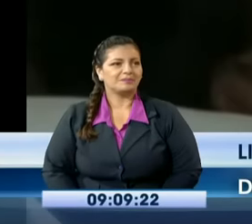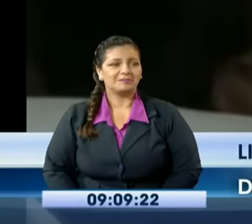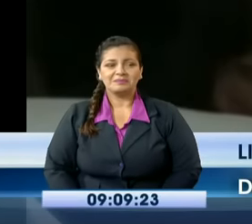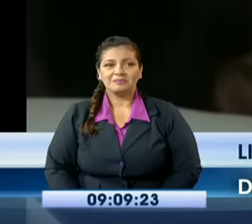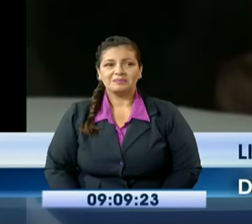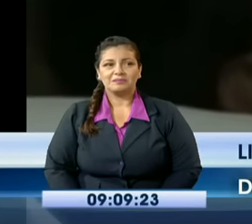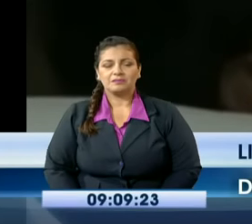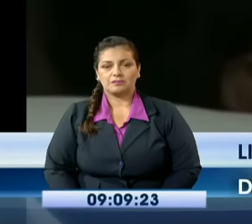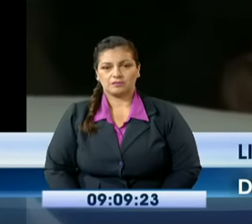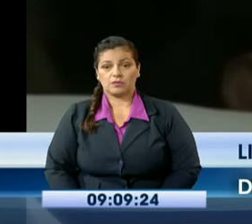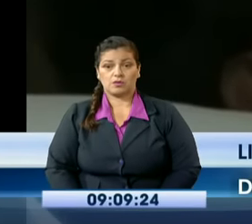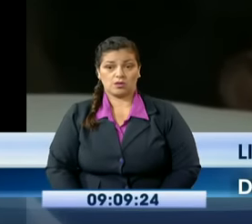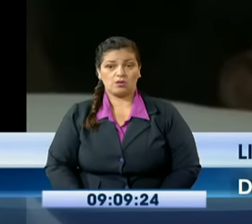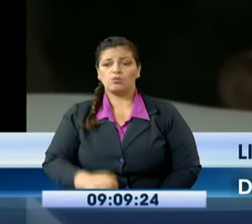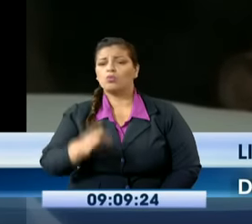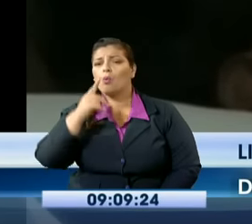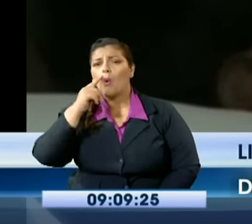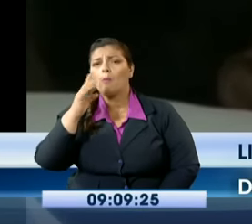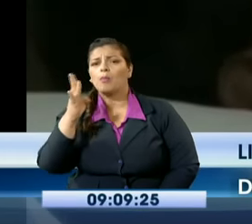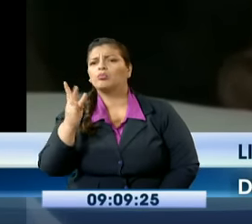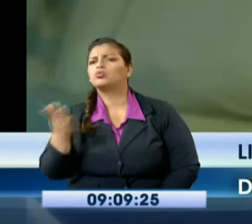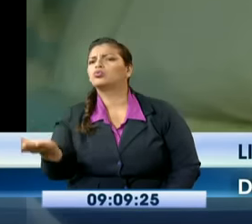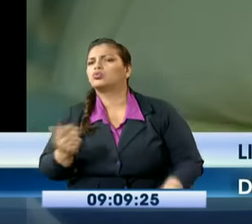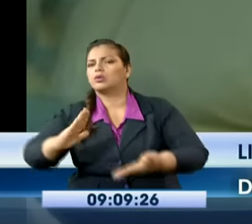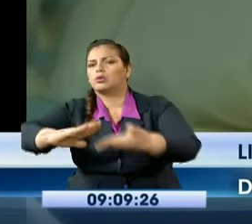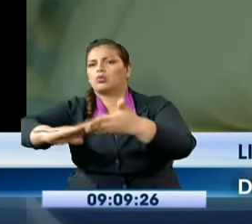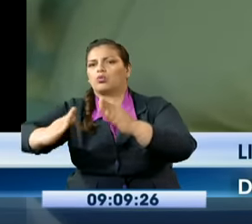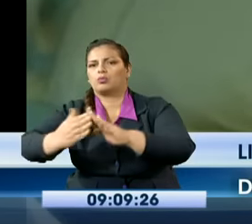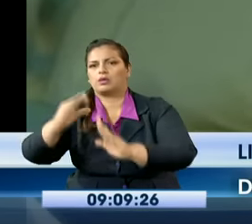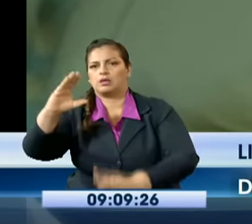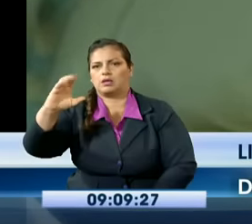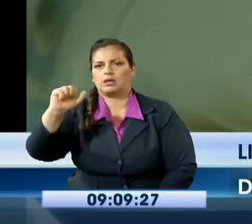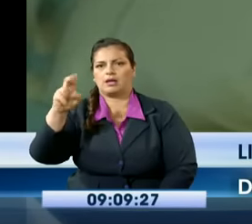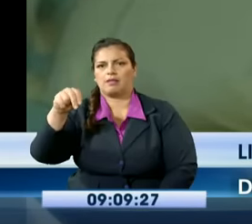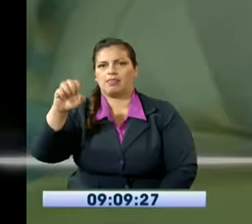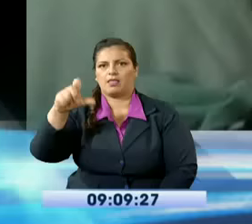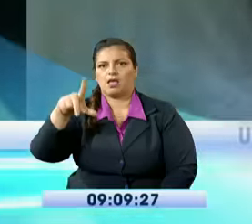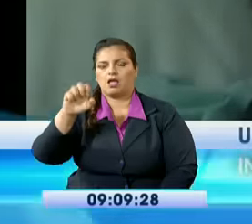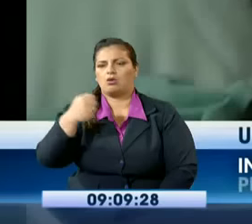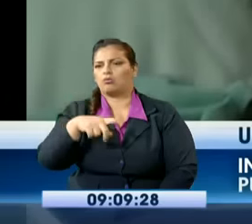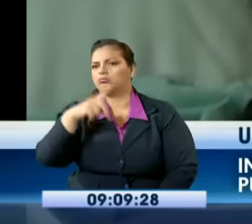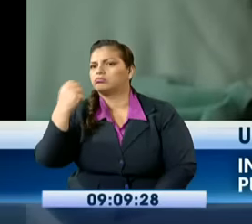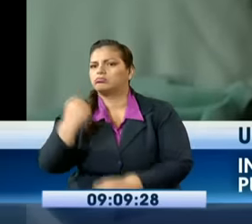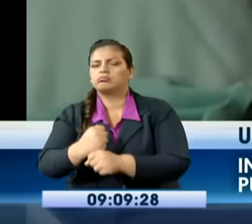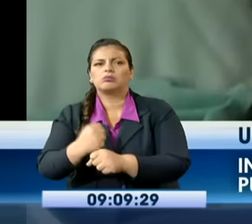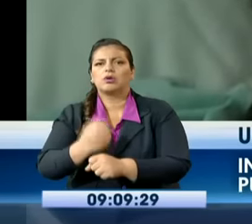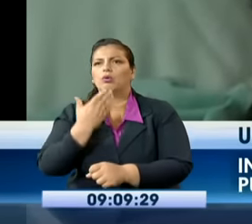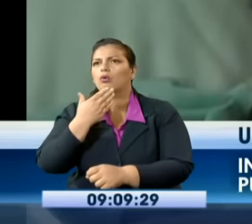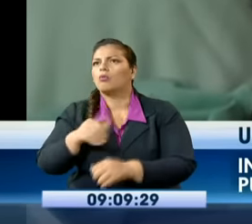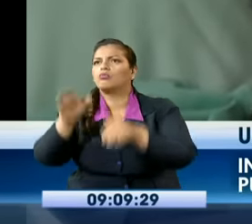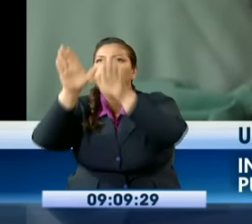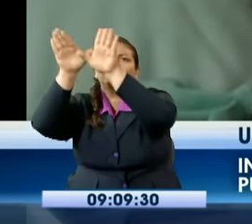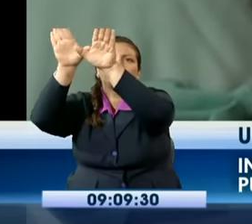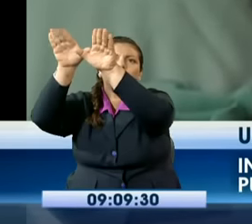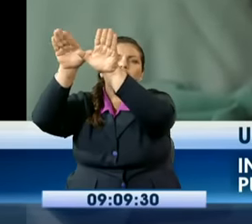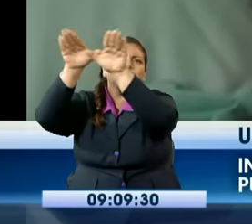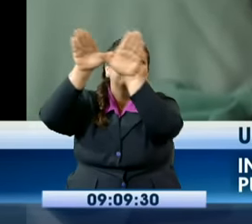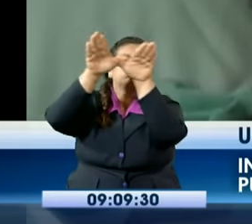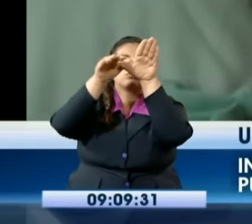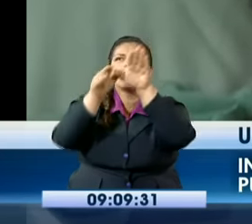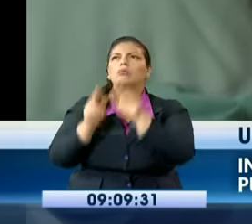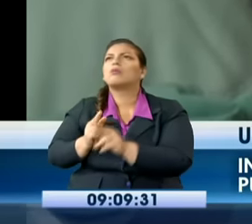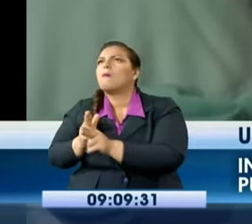Su esposo está en su comunidad, en Canelos. Fue a cazar aves de monte para su dieta. Así un día se va a